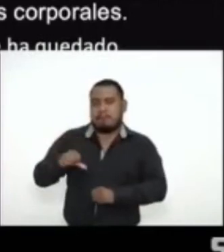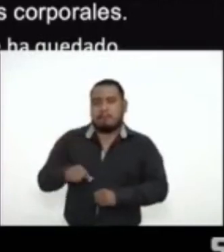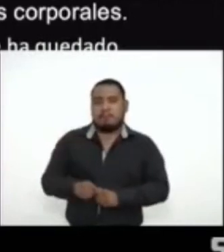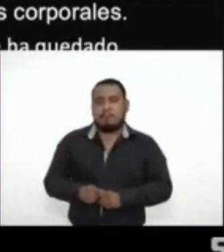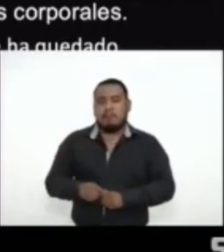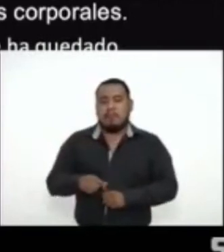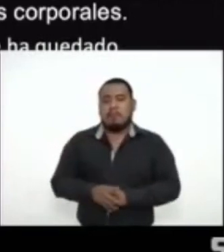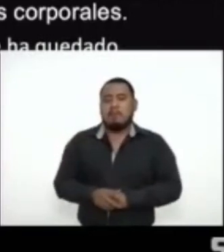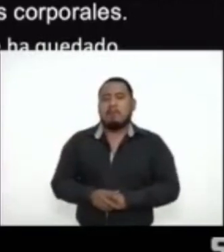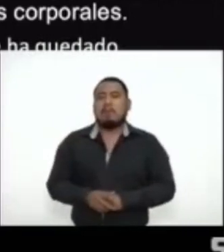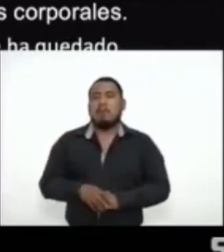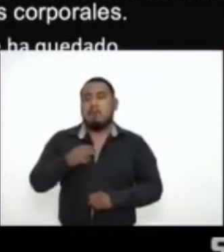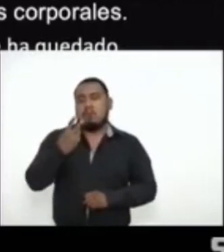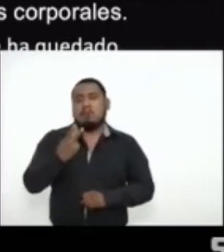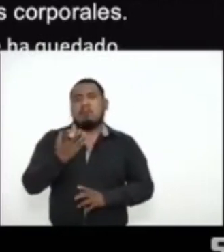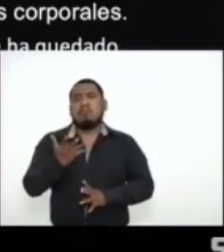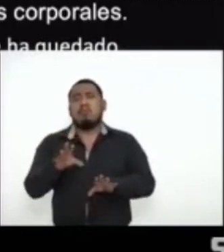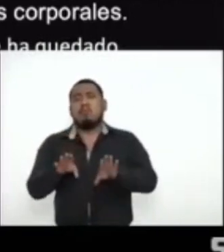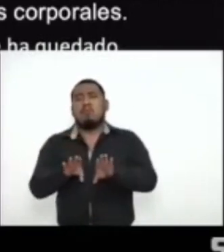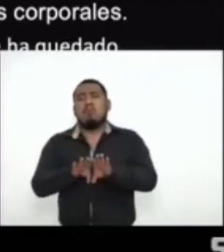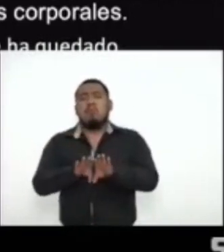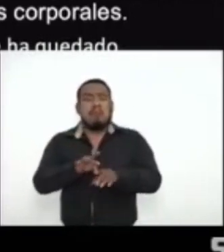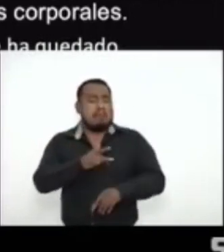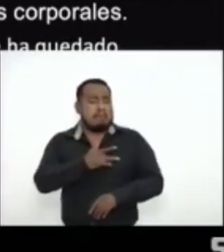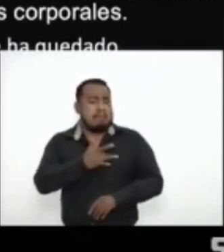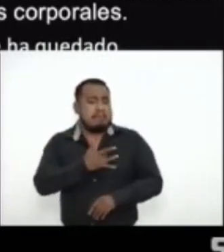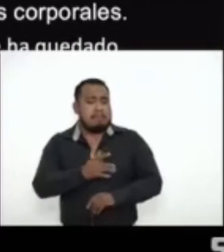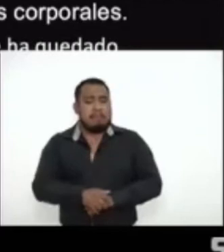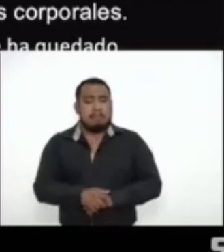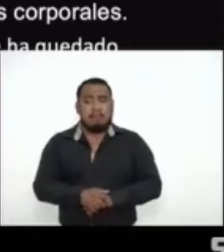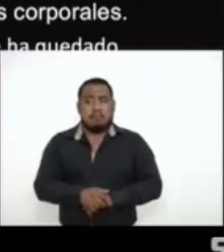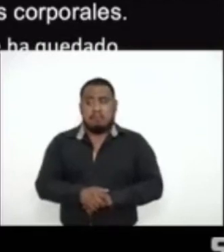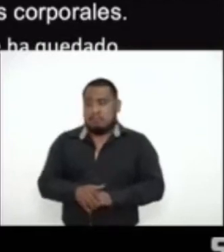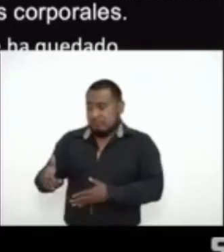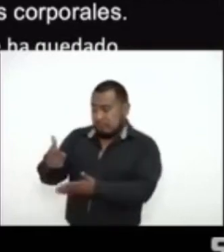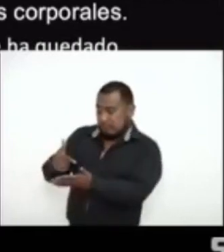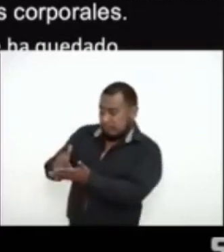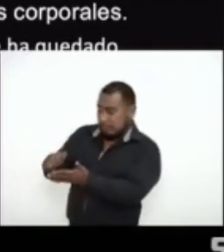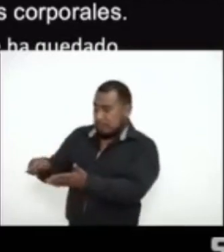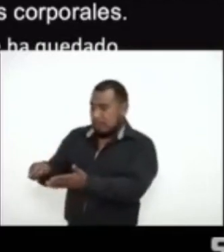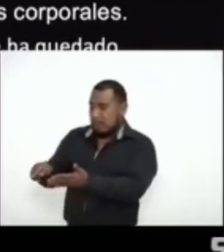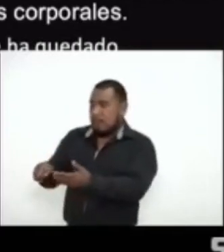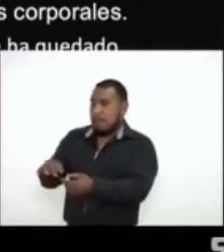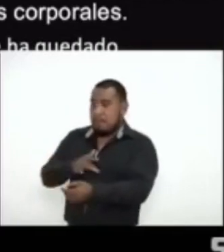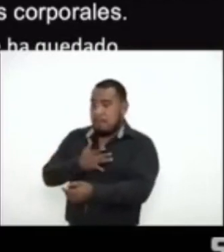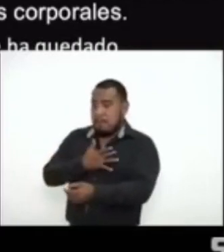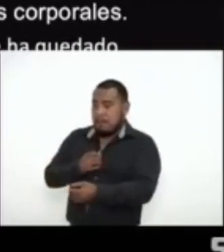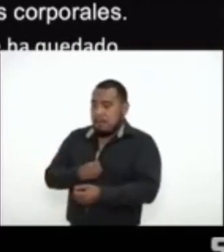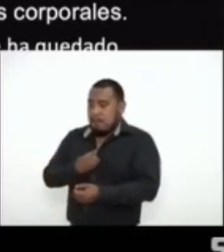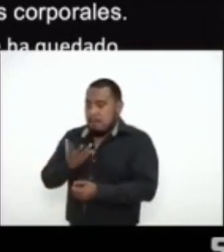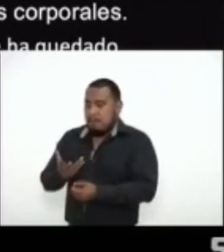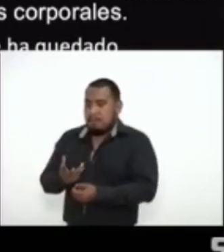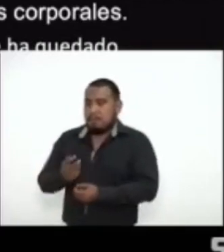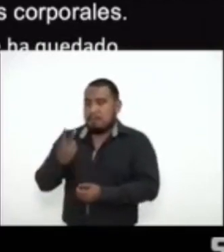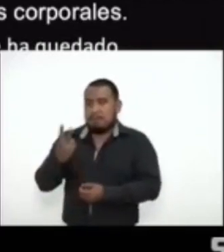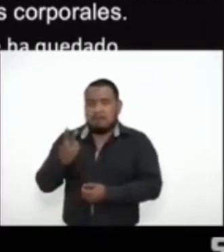siento? ¿Dónde siento? Me ubico en ese lugar, le permito que se exprese, porque no tarda 2